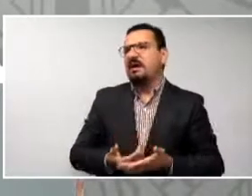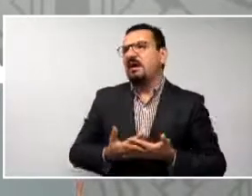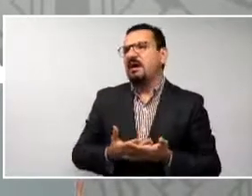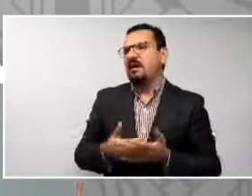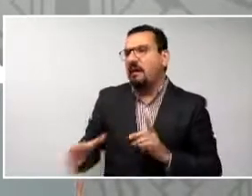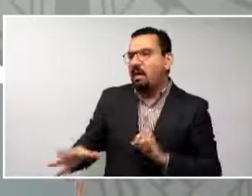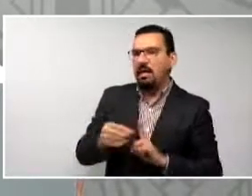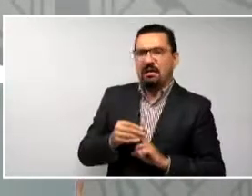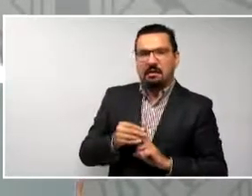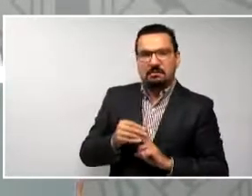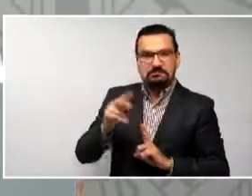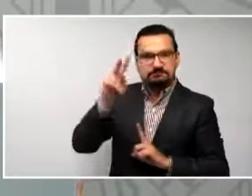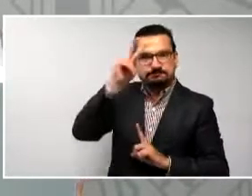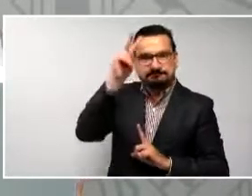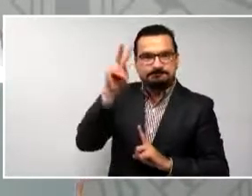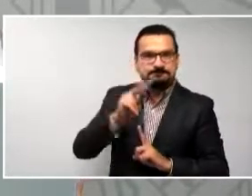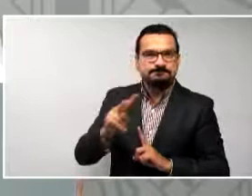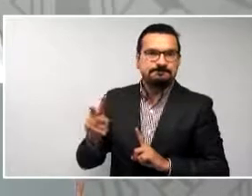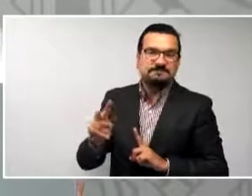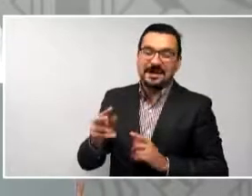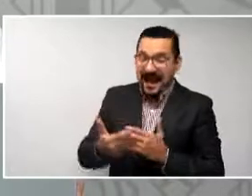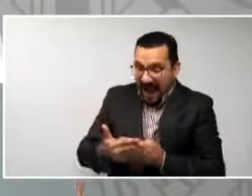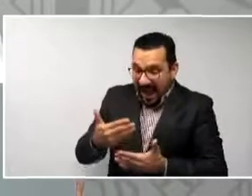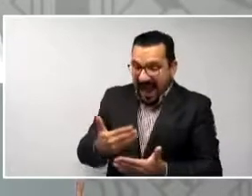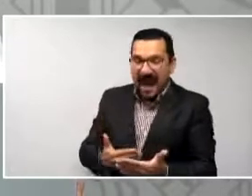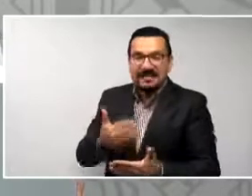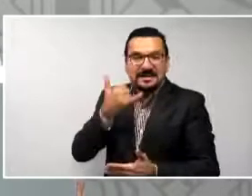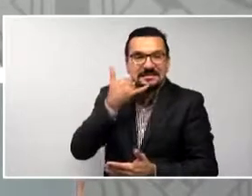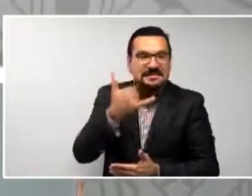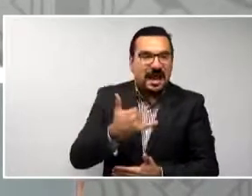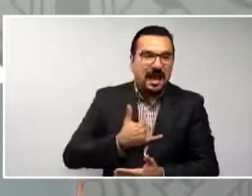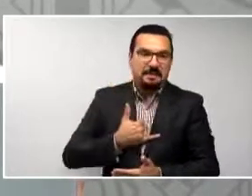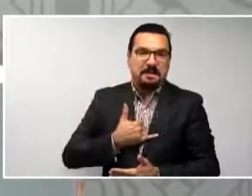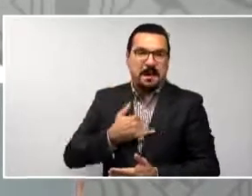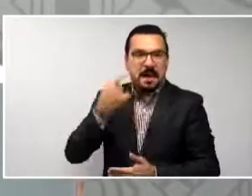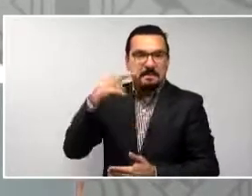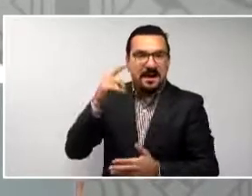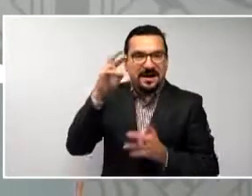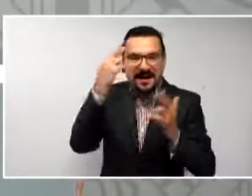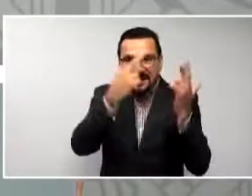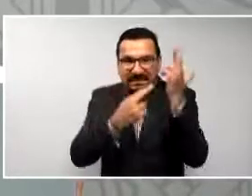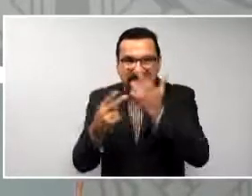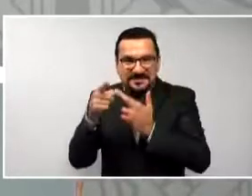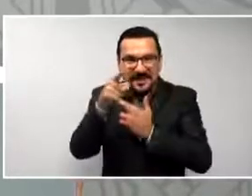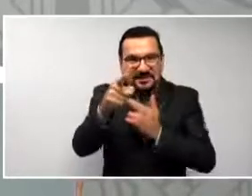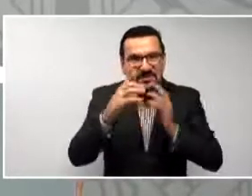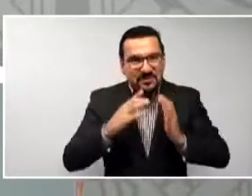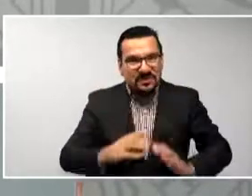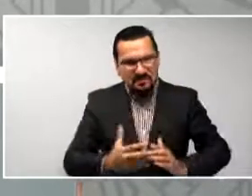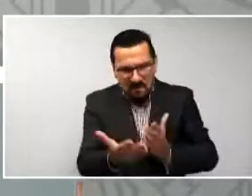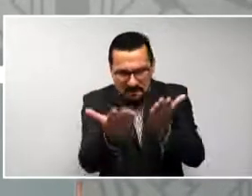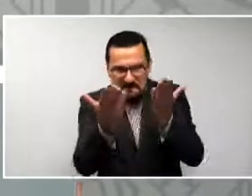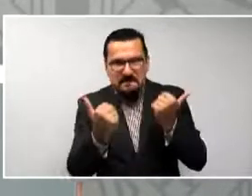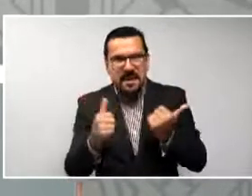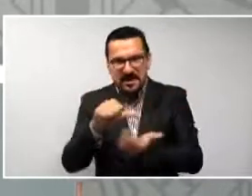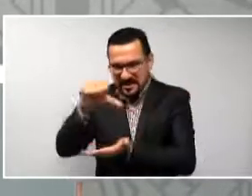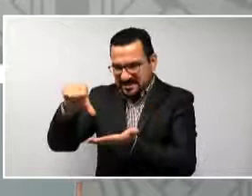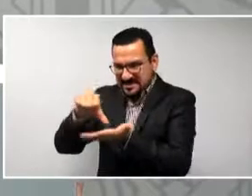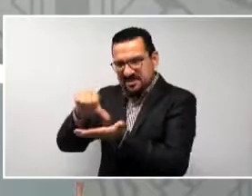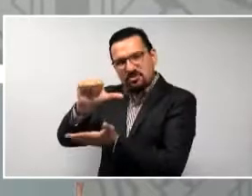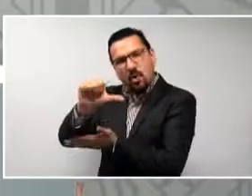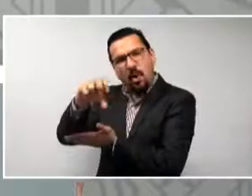sucedan lo peor llámanos para hacerte un chequeo 20 a un centro anticipa